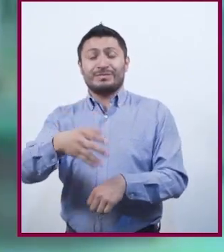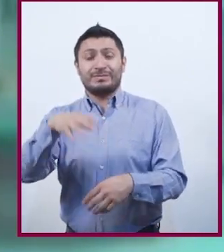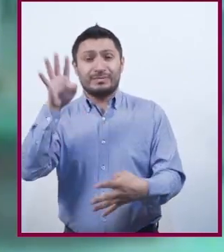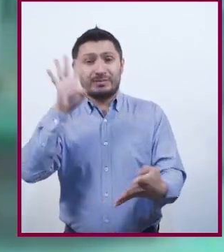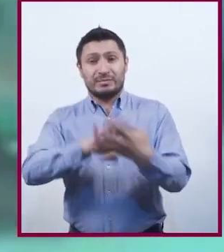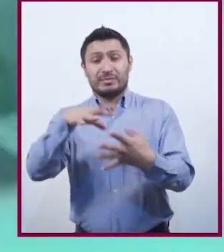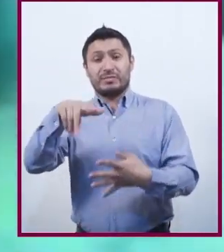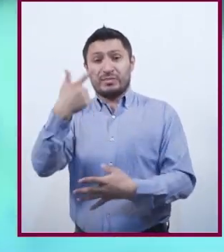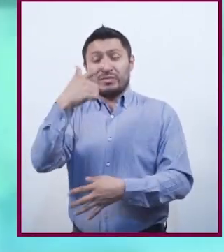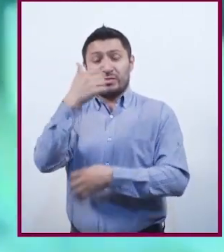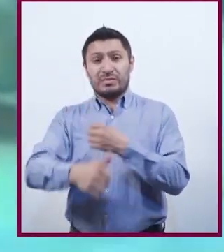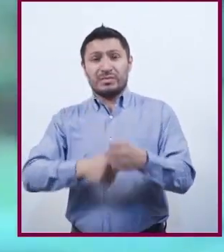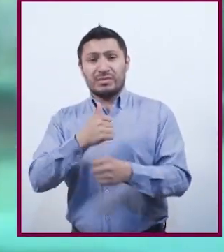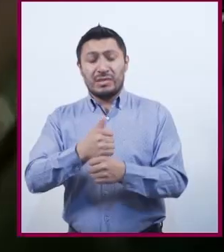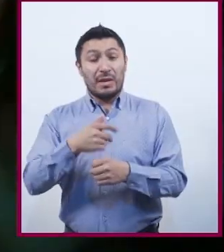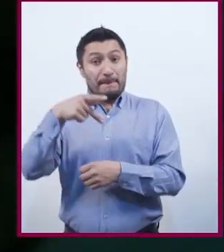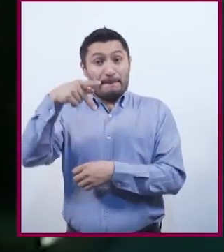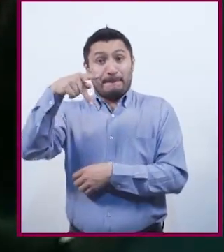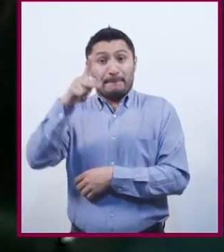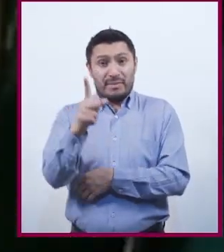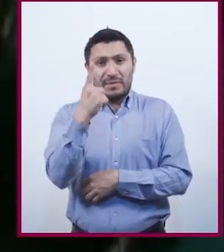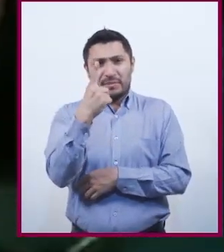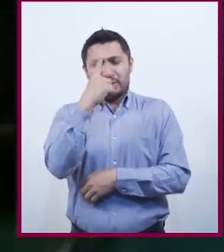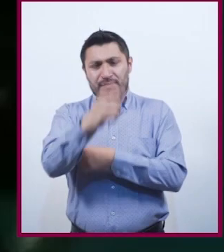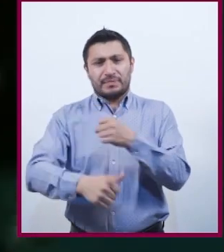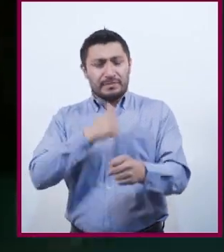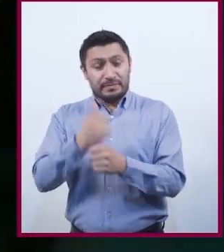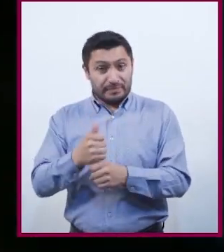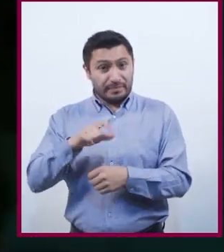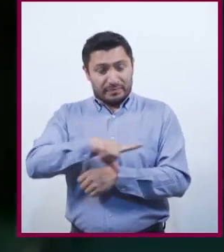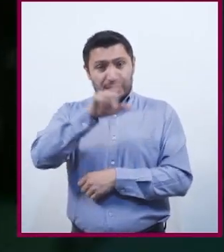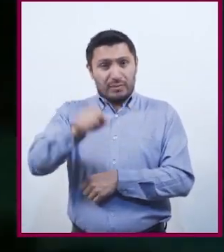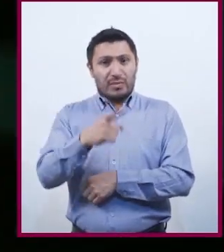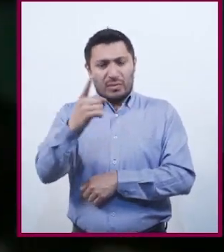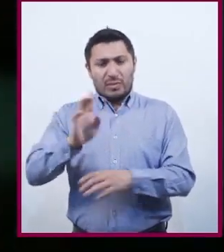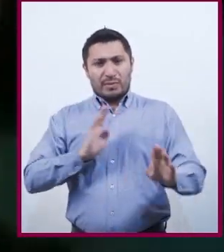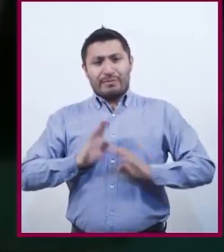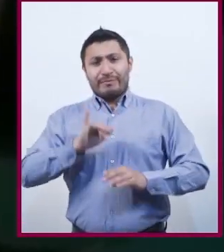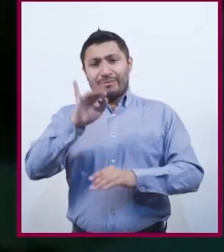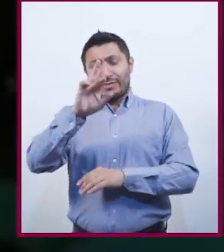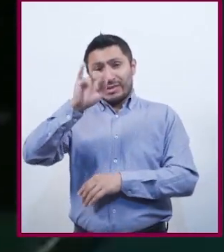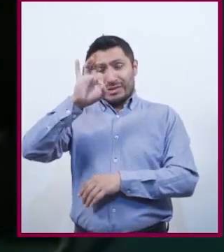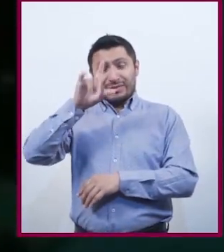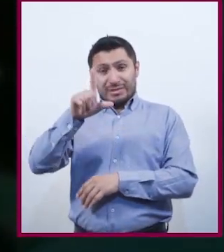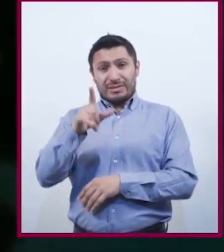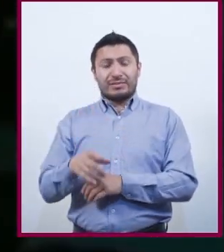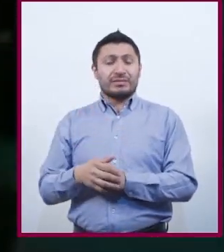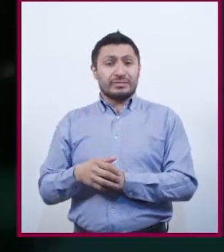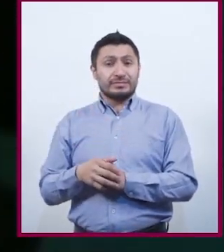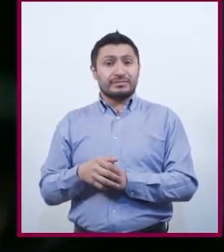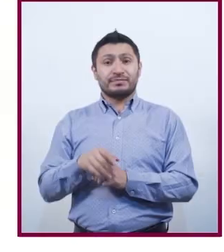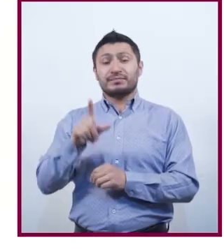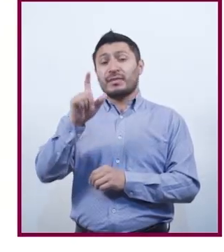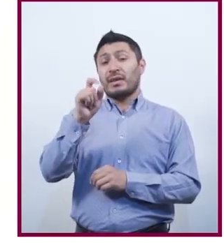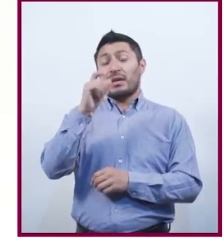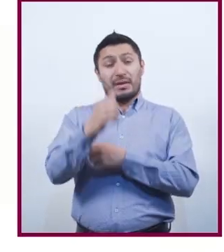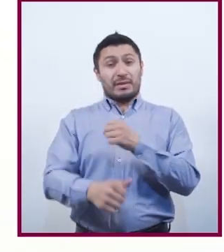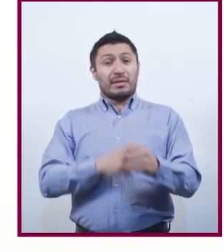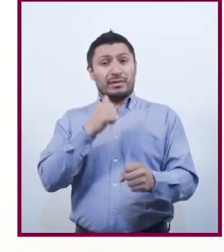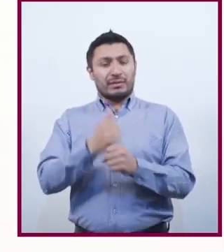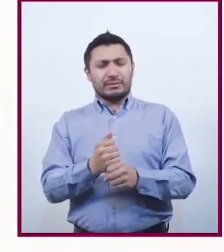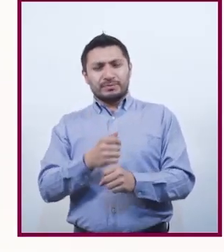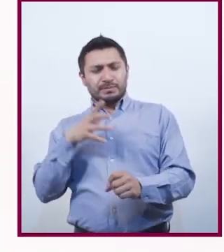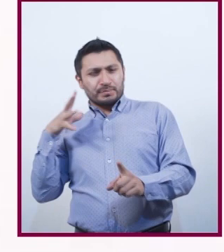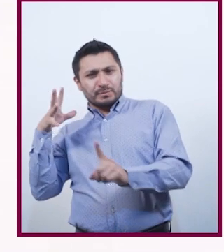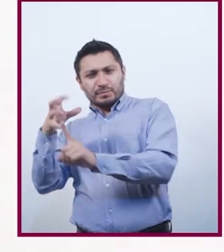12 años de prisión. Sin embargo, un año después, un soldado israelí llamado Gilad Shalit, de 20